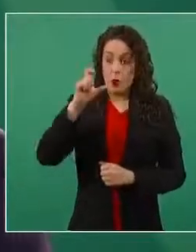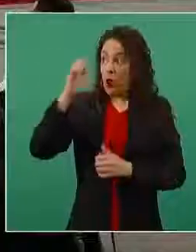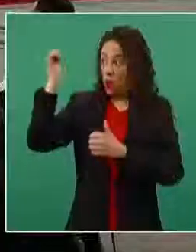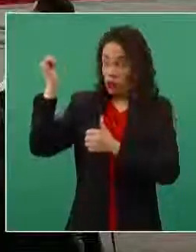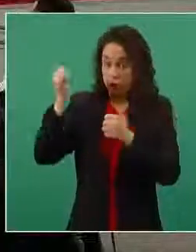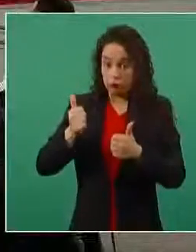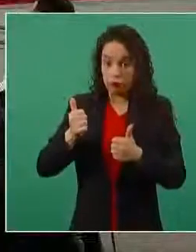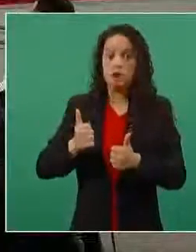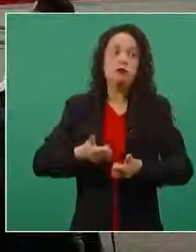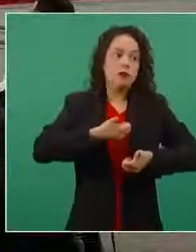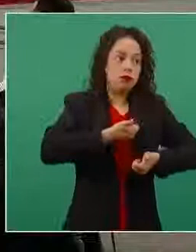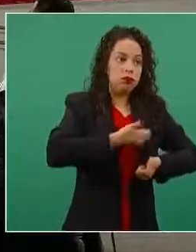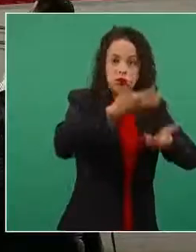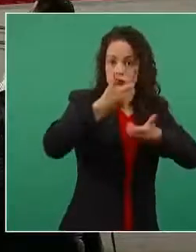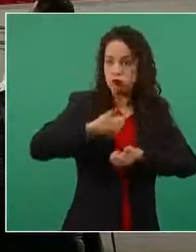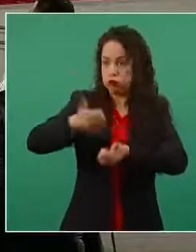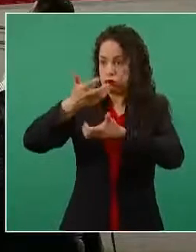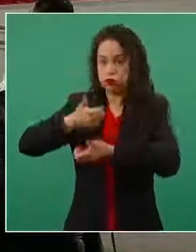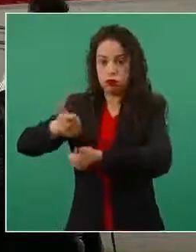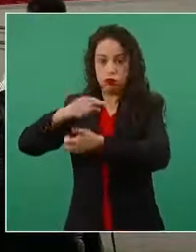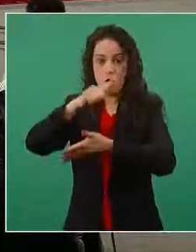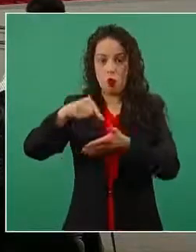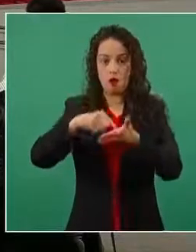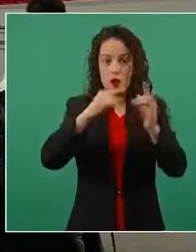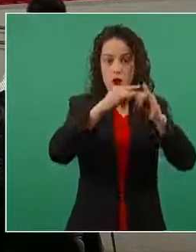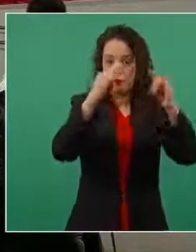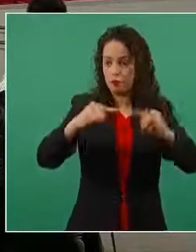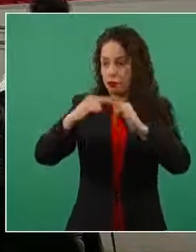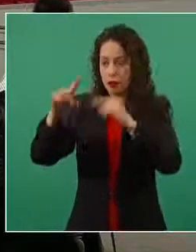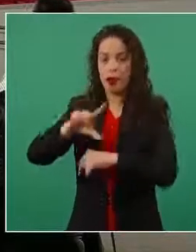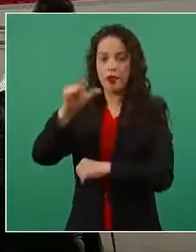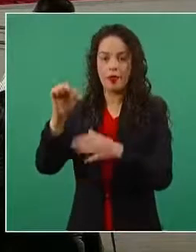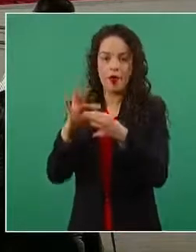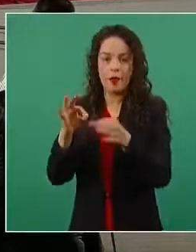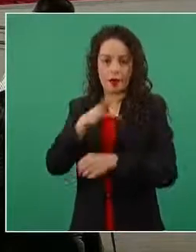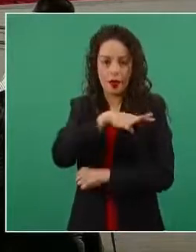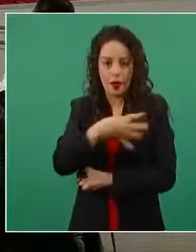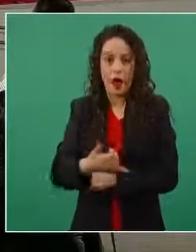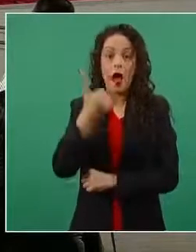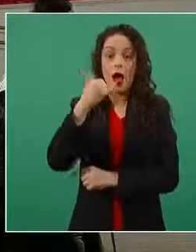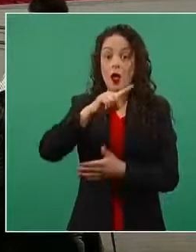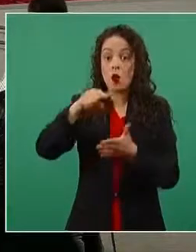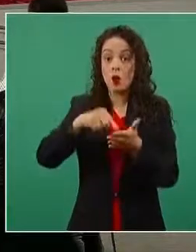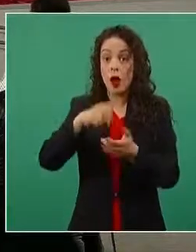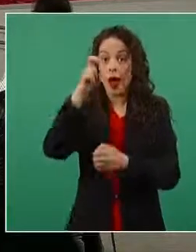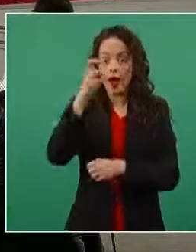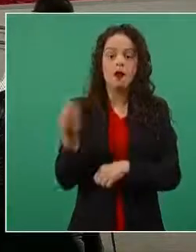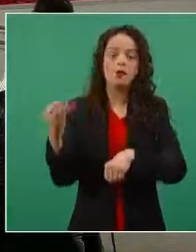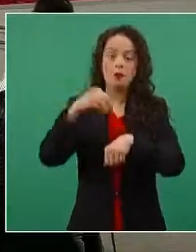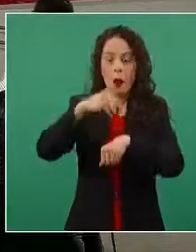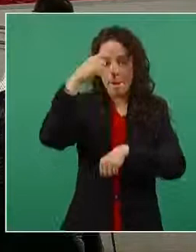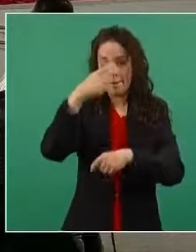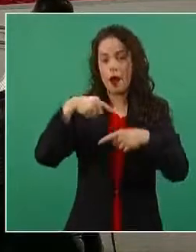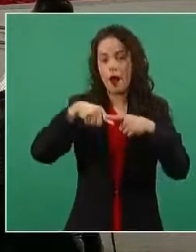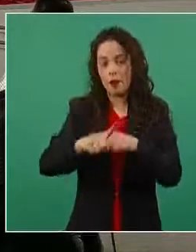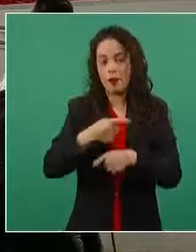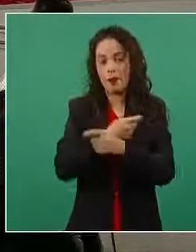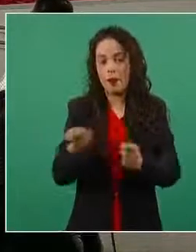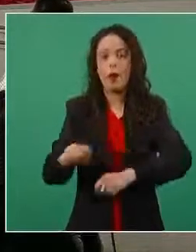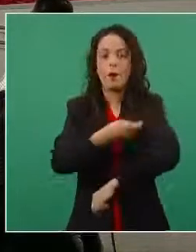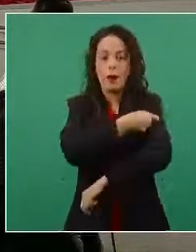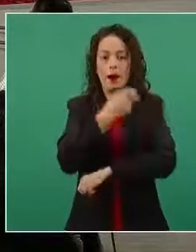se distribuyen, como lo explicará el general, y se ponen en los puestos de vacunación. Muchas gracias. Es todo, presidente.